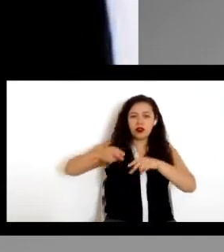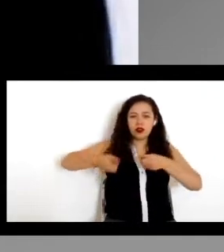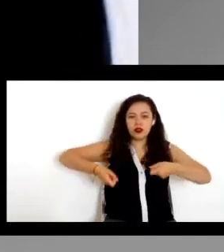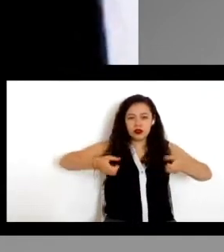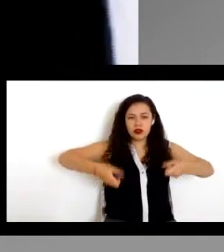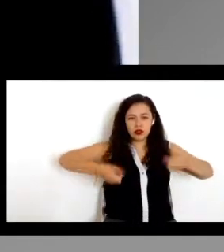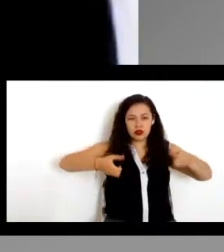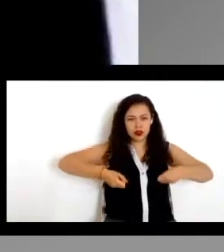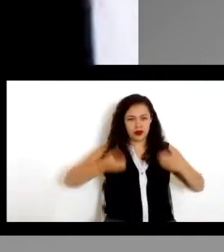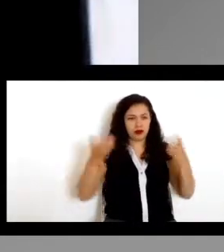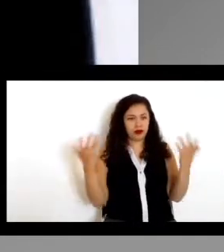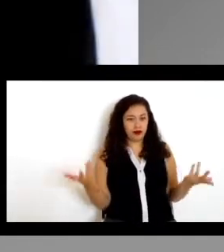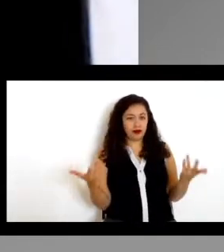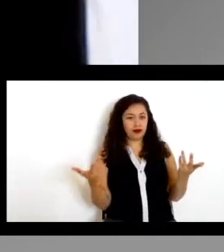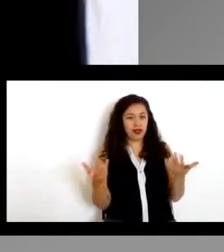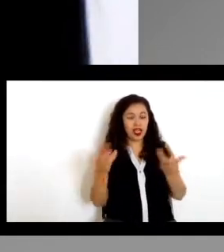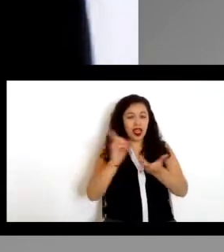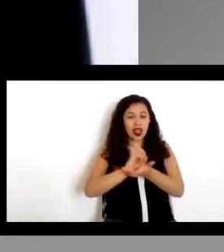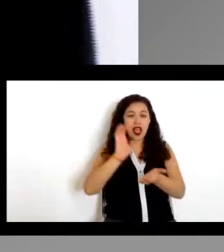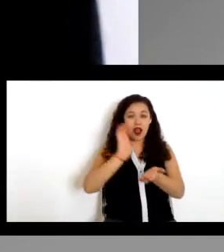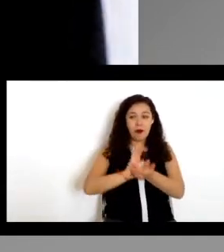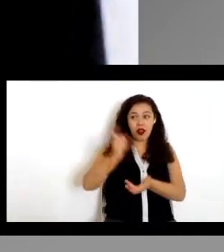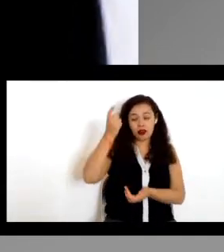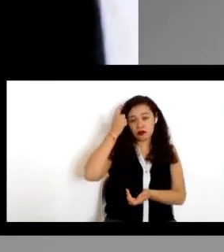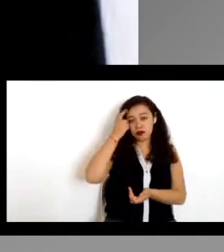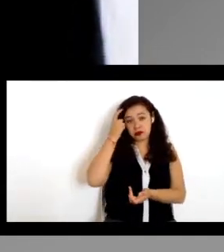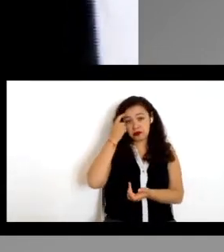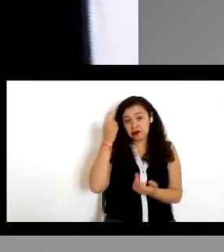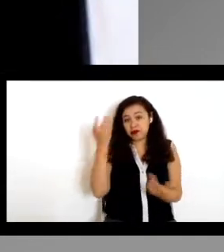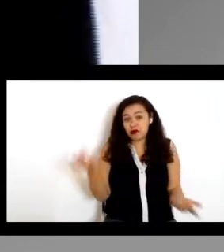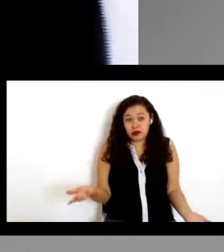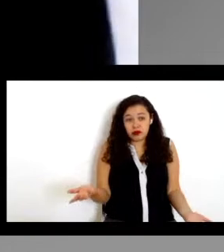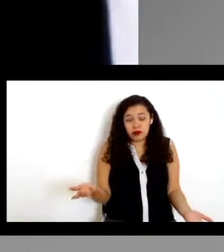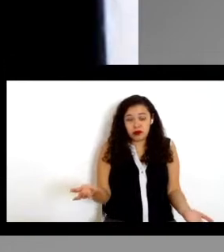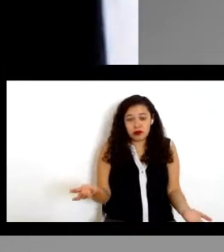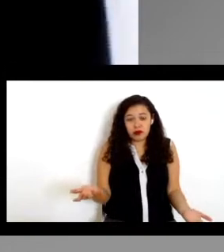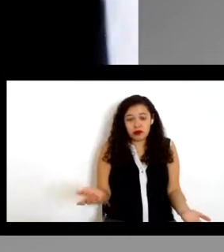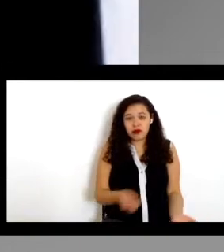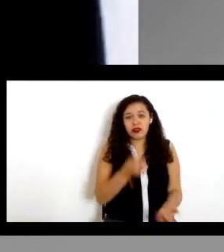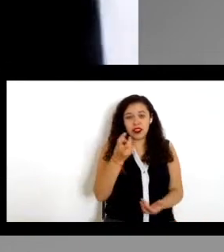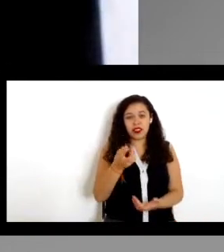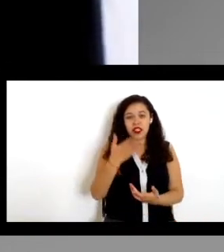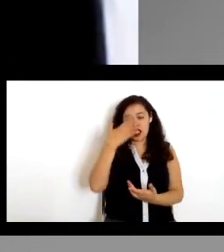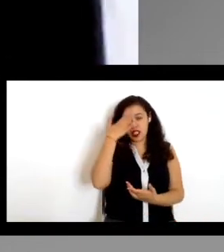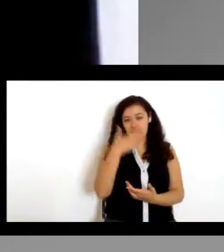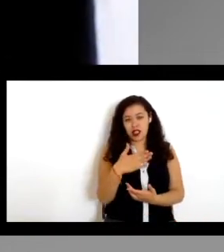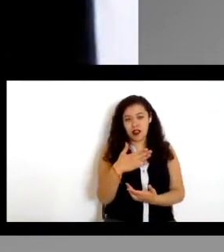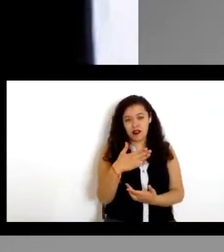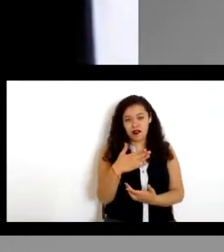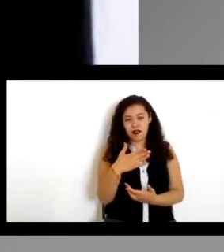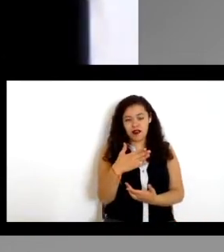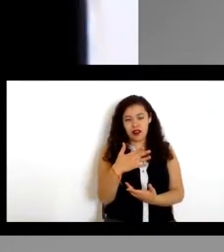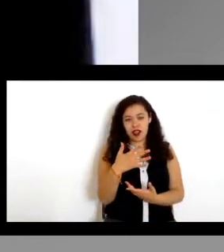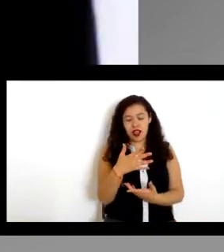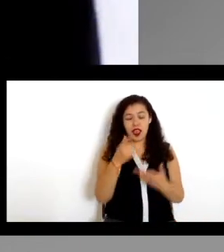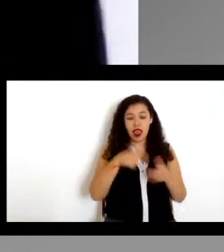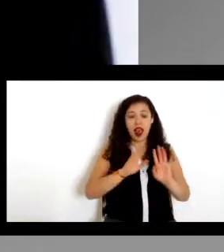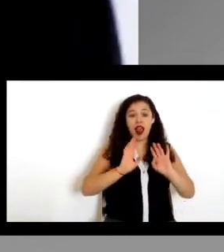tenían alguna discapacidad intelectual. Y esto simplemente es saber que los pilares de la